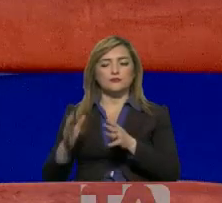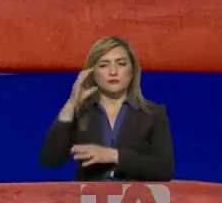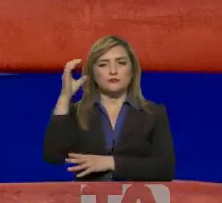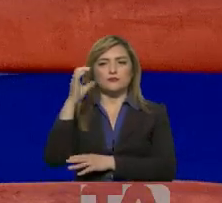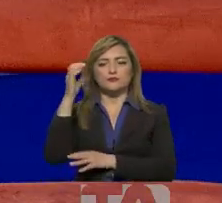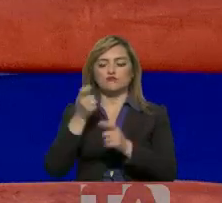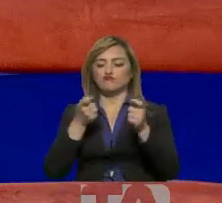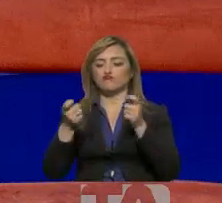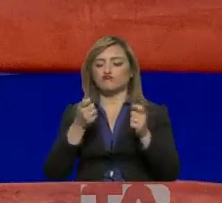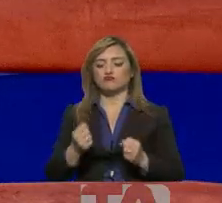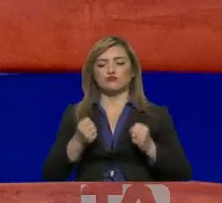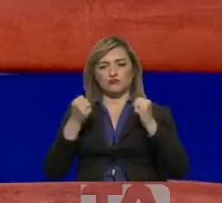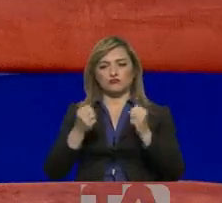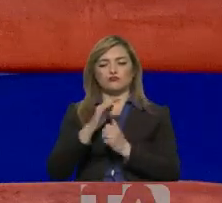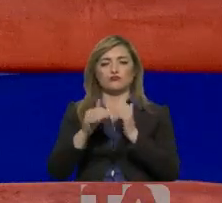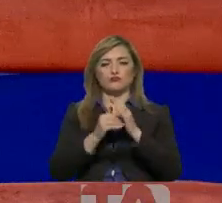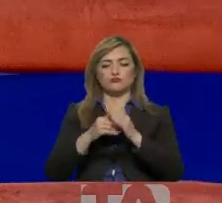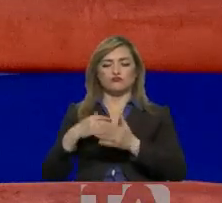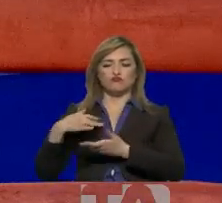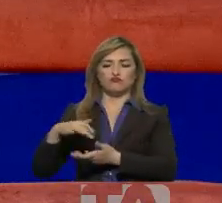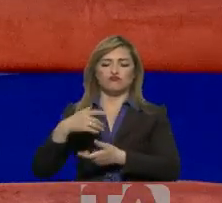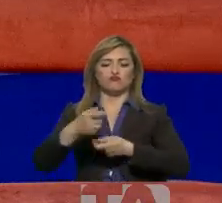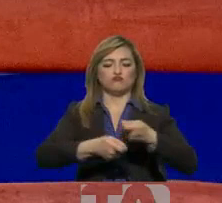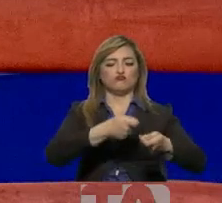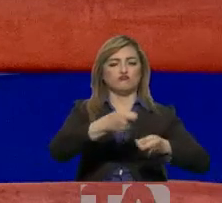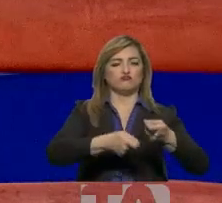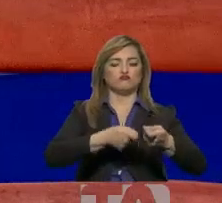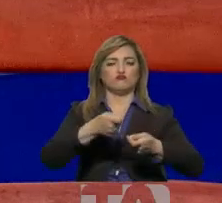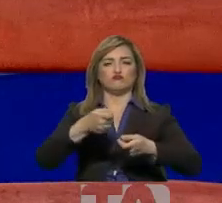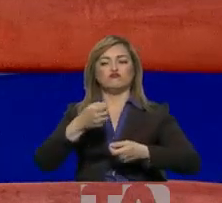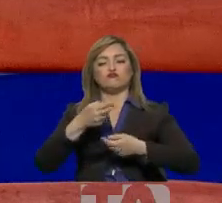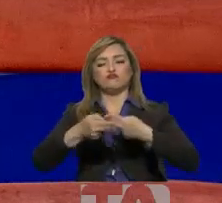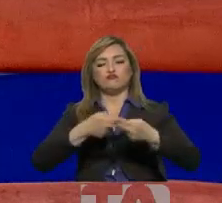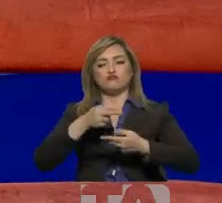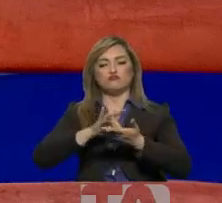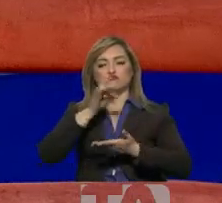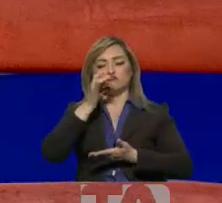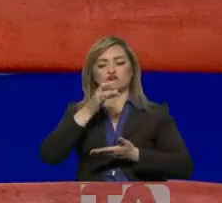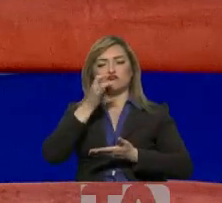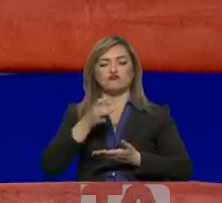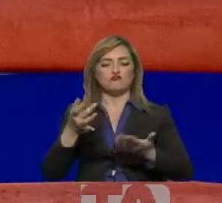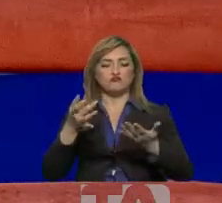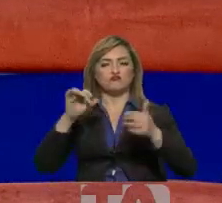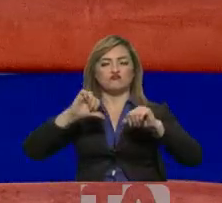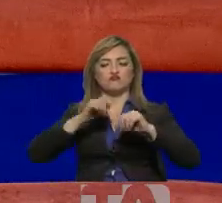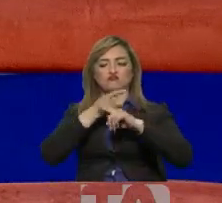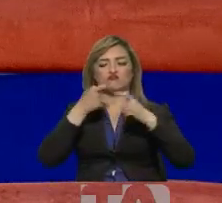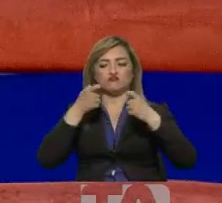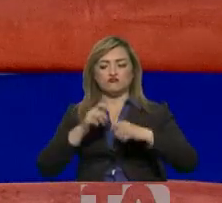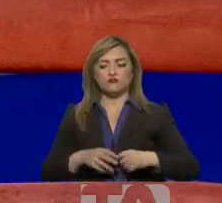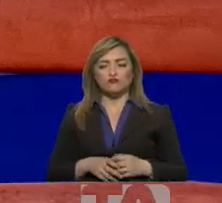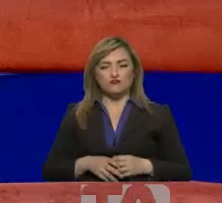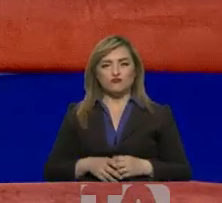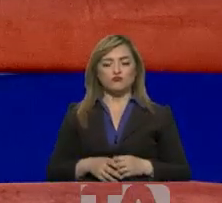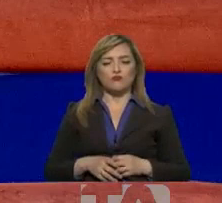ejecutó un mega operativo contra la distribución, comercialización y contrabando de medicamentos fraudulentos. Entre la